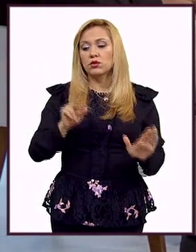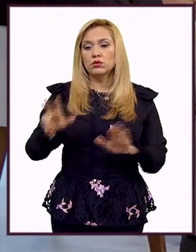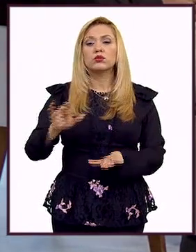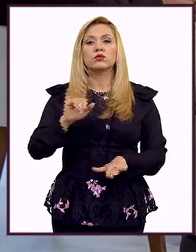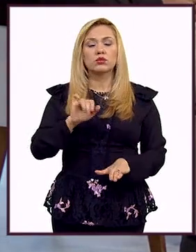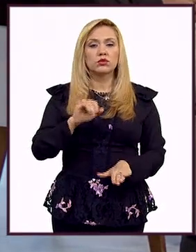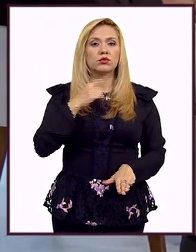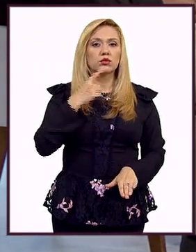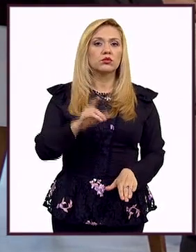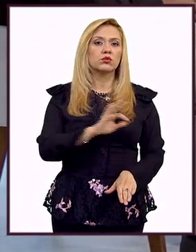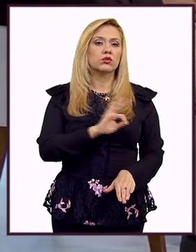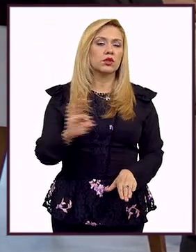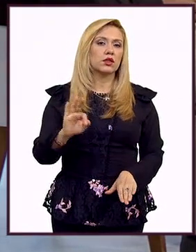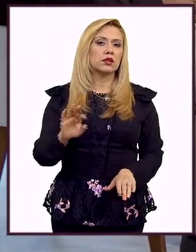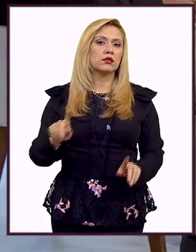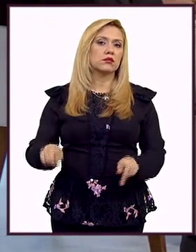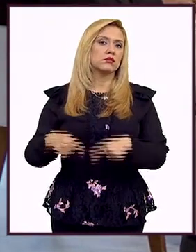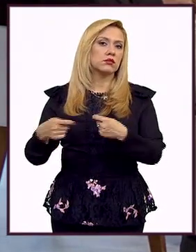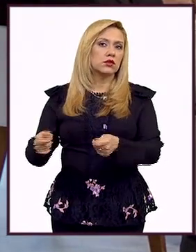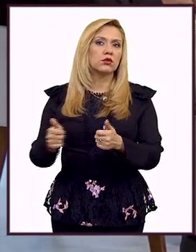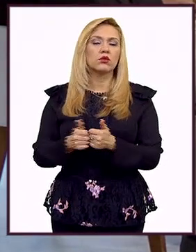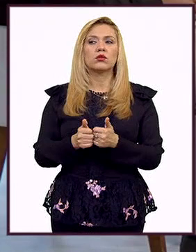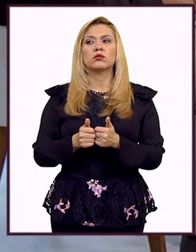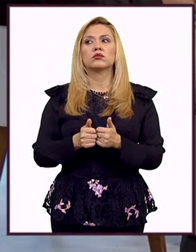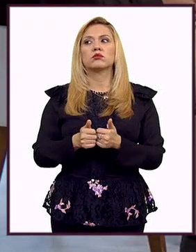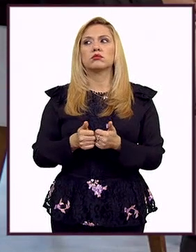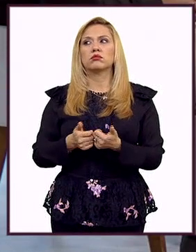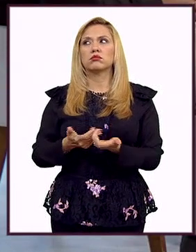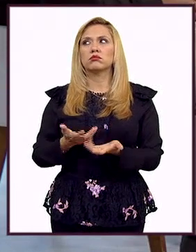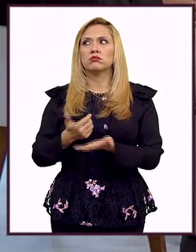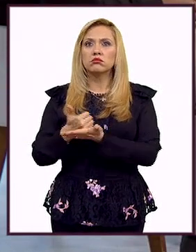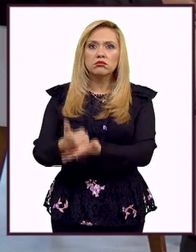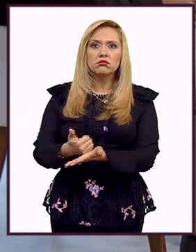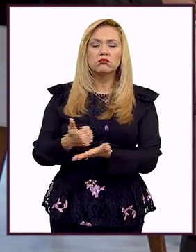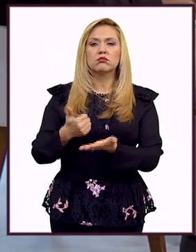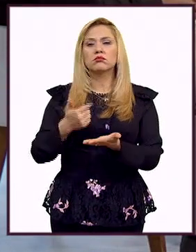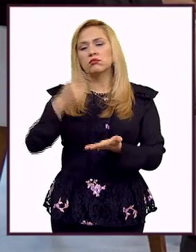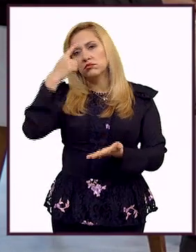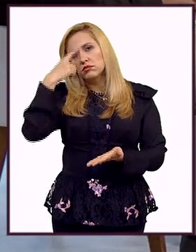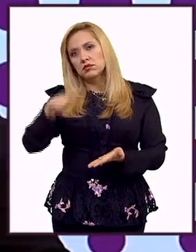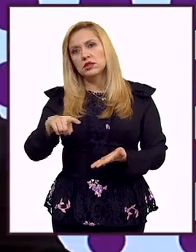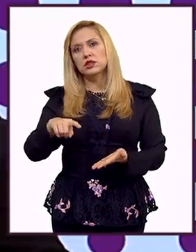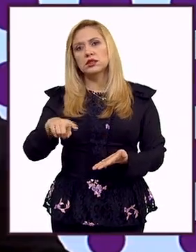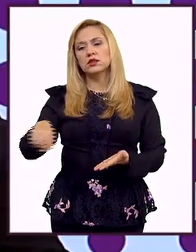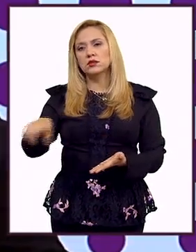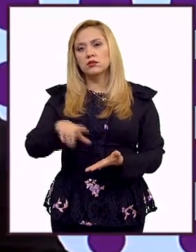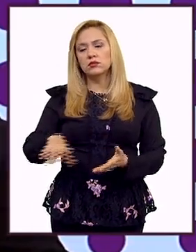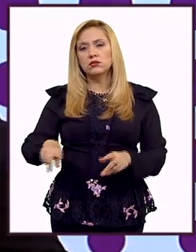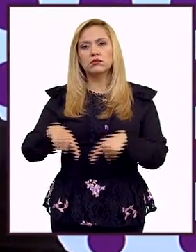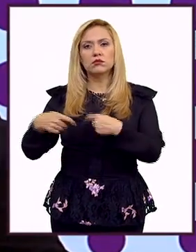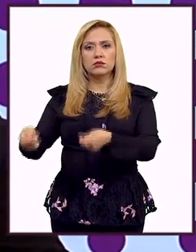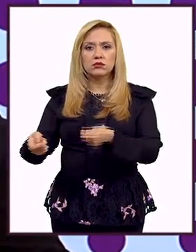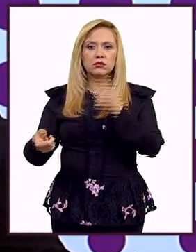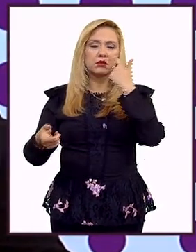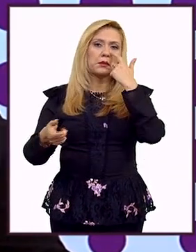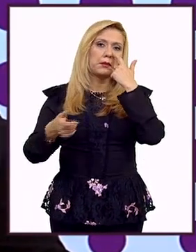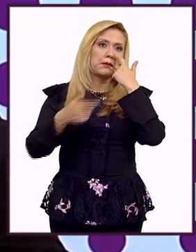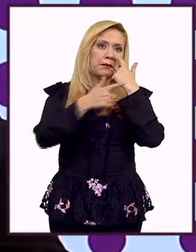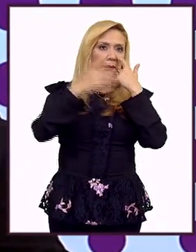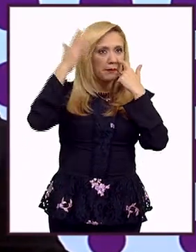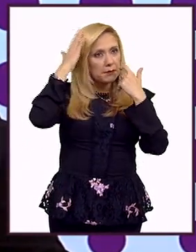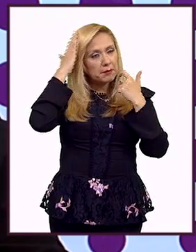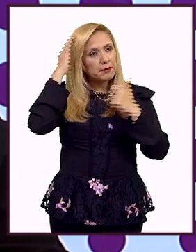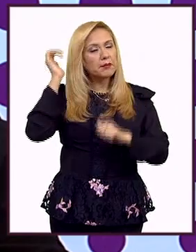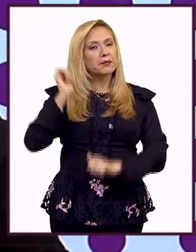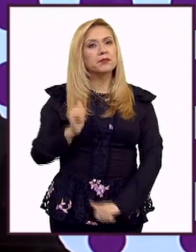titulares de las tierras del Estado que se adjudican a través de baldíos. No es la misma figura de los ejidos porque los baldíos se adjudican individualmente como al titular o al cabeza de